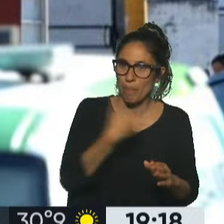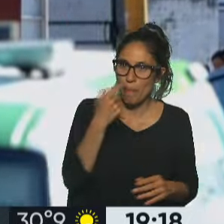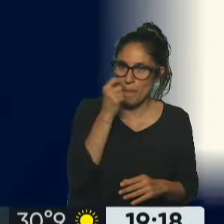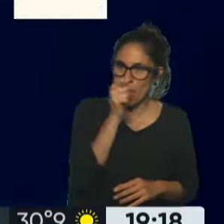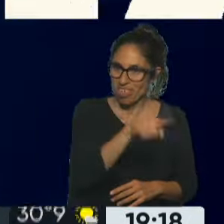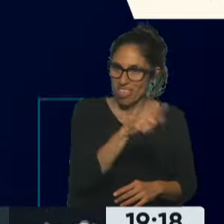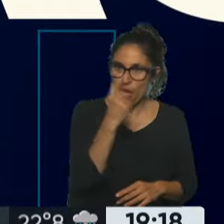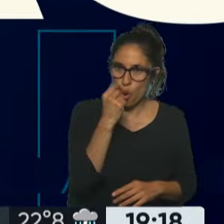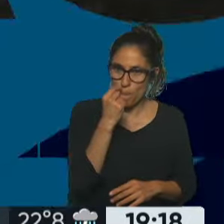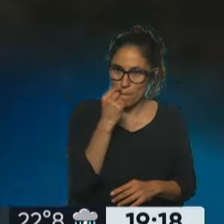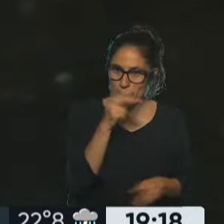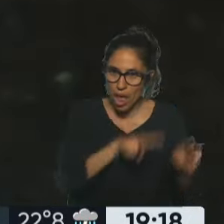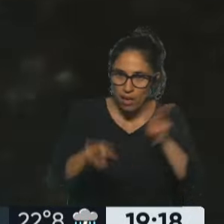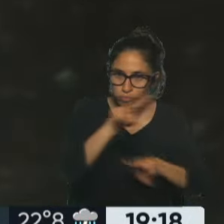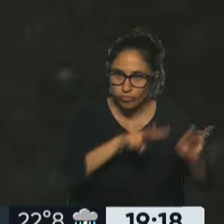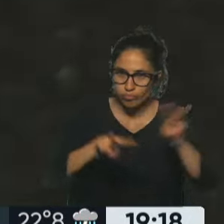vida.